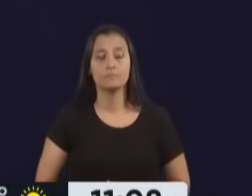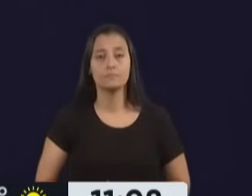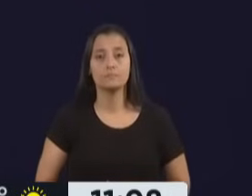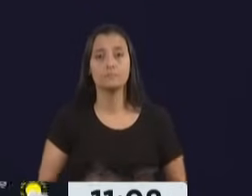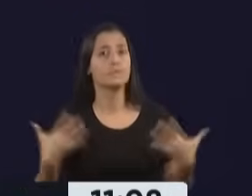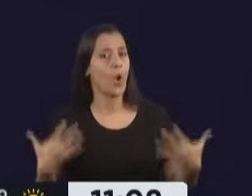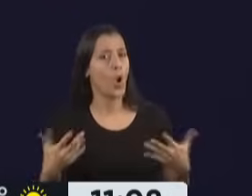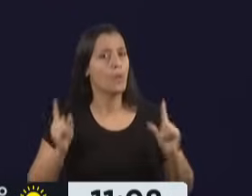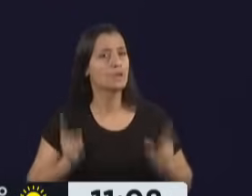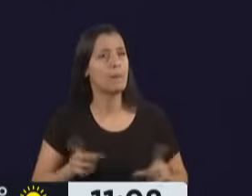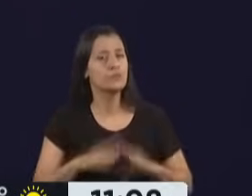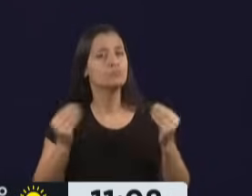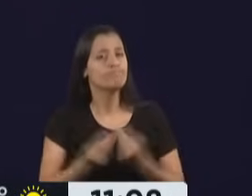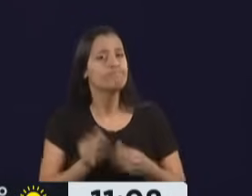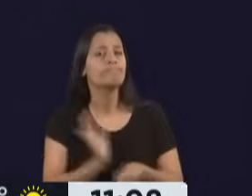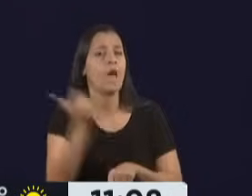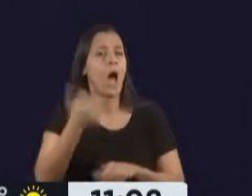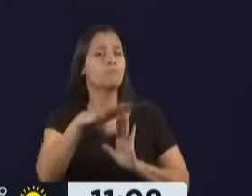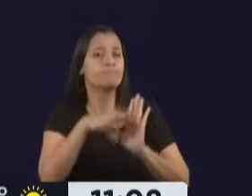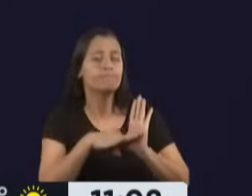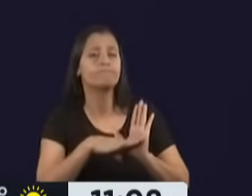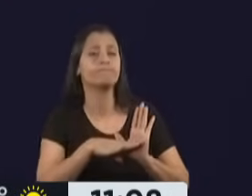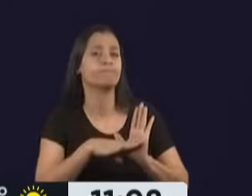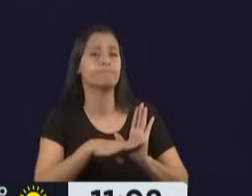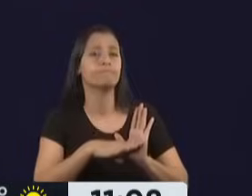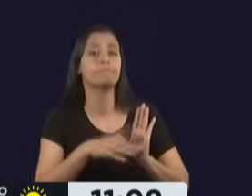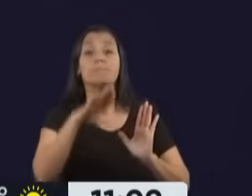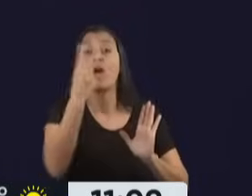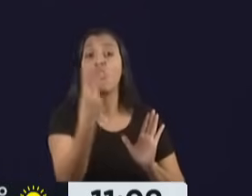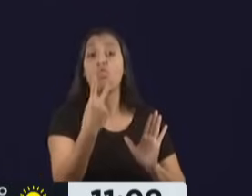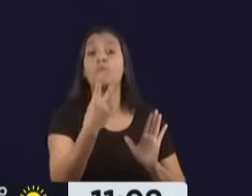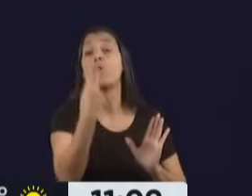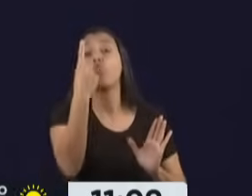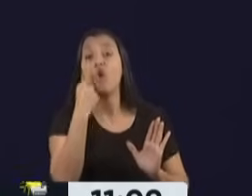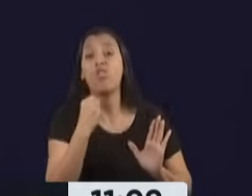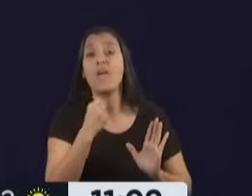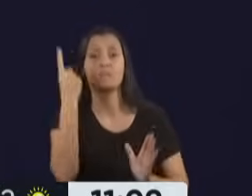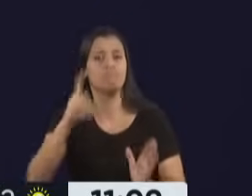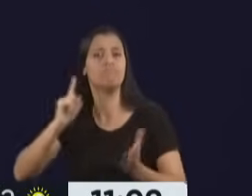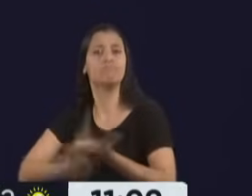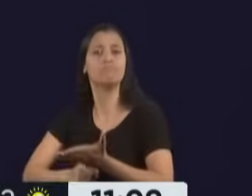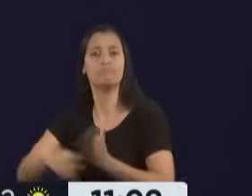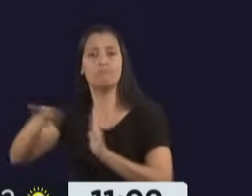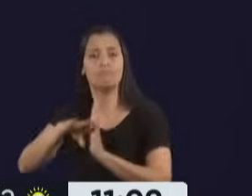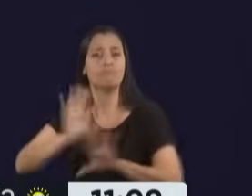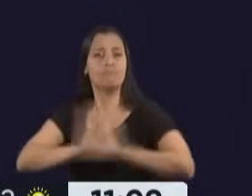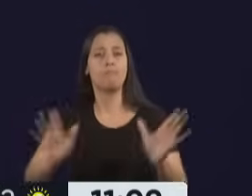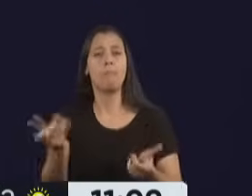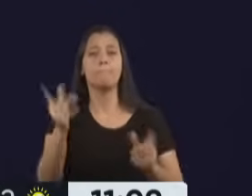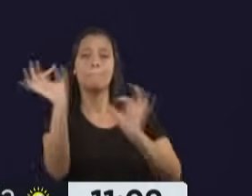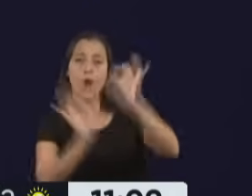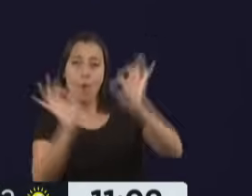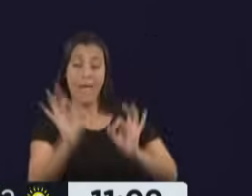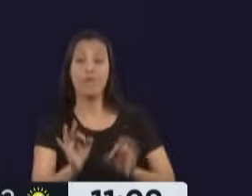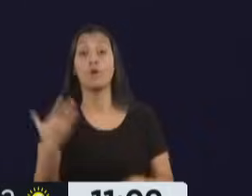por supuesto, cerca de una norma eliminada cada 2 días de gestión, en promedio, por supuesto. Después de 6 meses, el